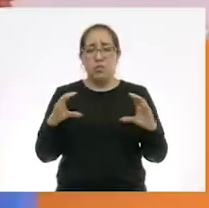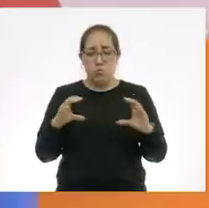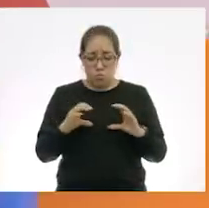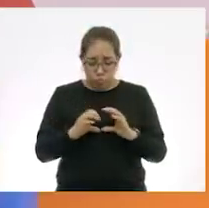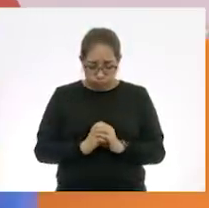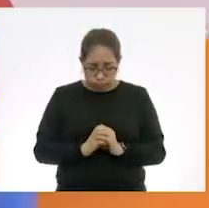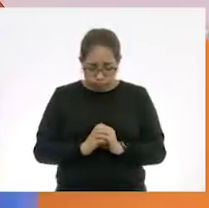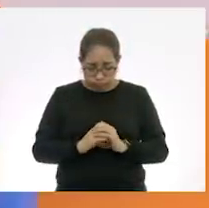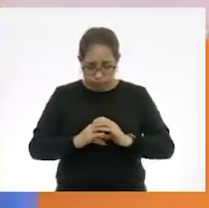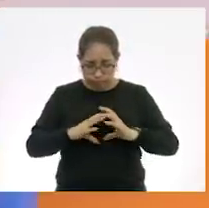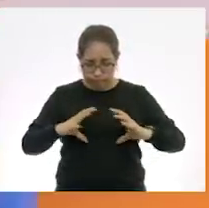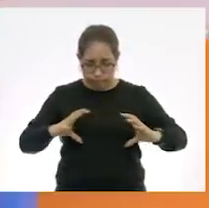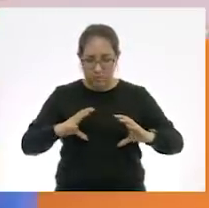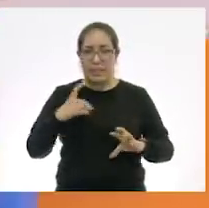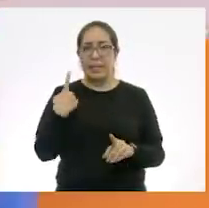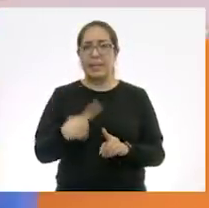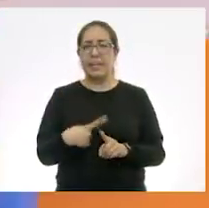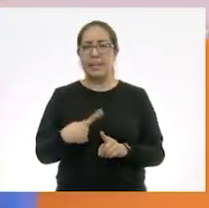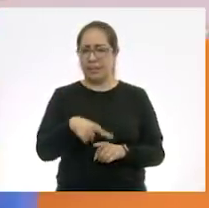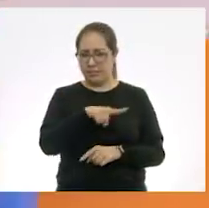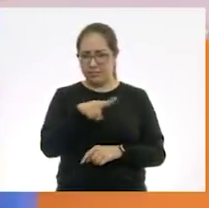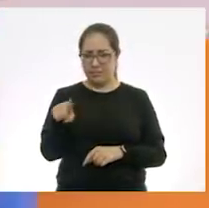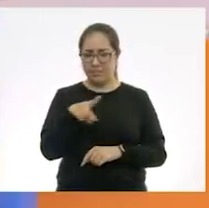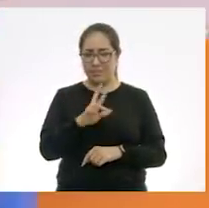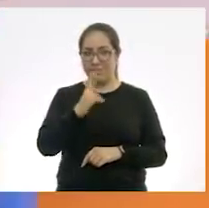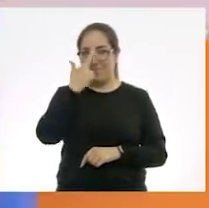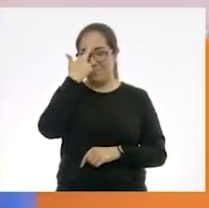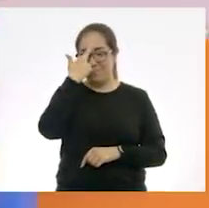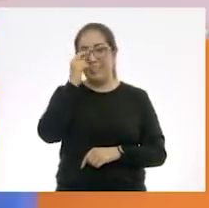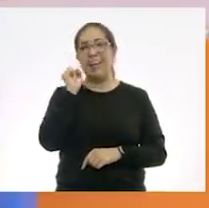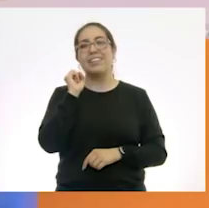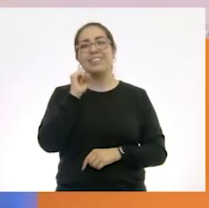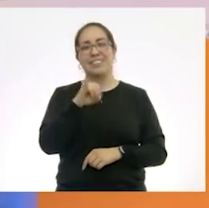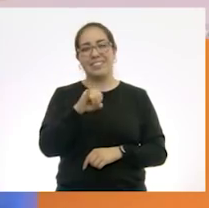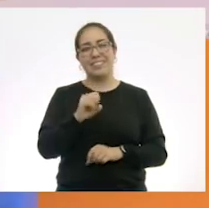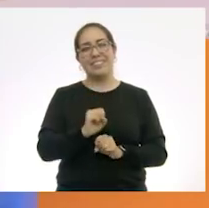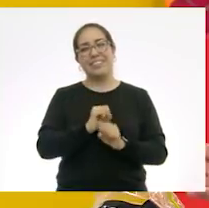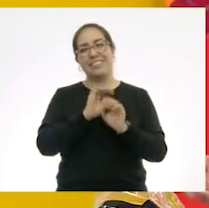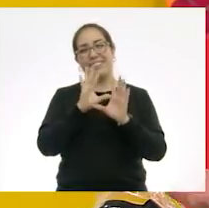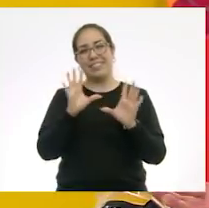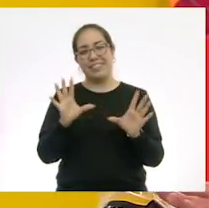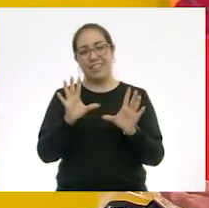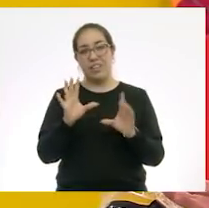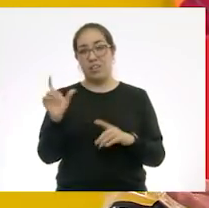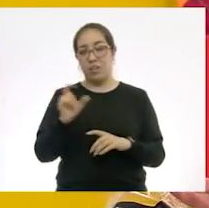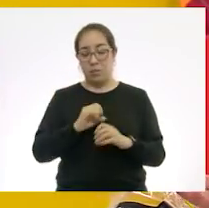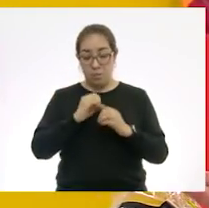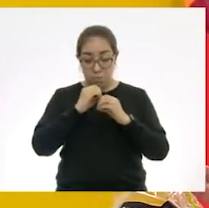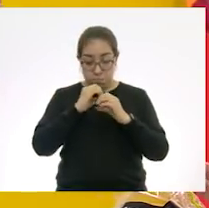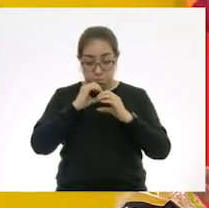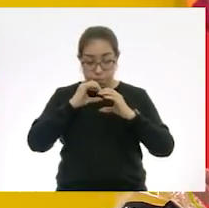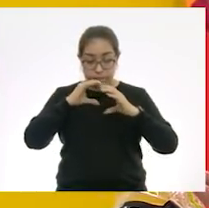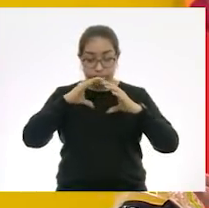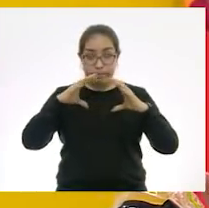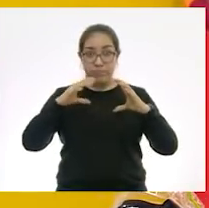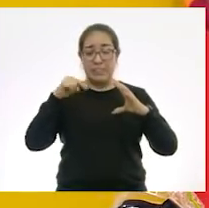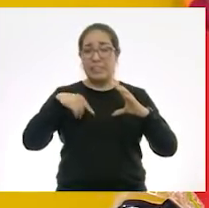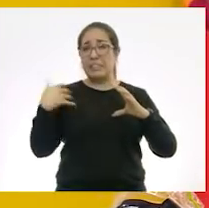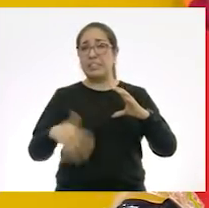y grandote como un globote? ¿Lo recuerdan? Ah, sí, claro. Y tiene... que cuando se infla, te da el corre, anda, que te